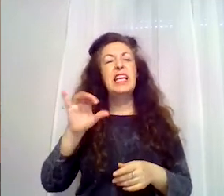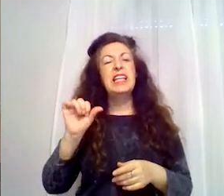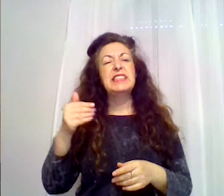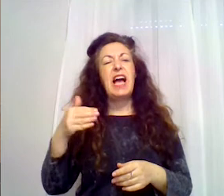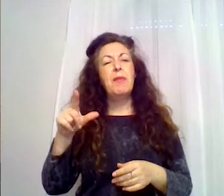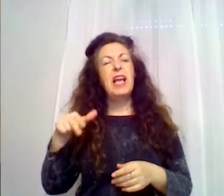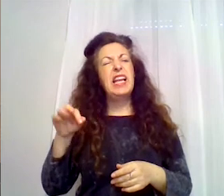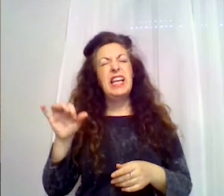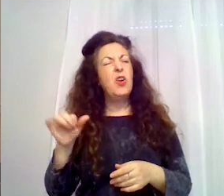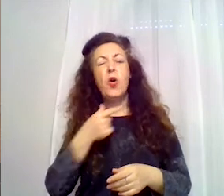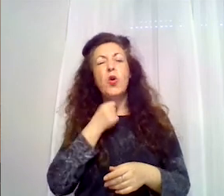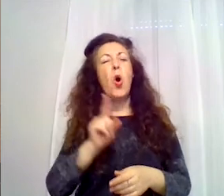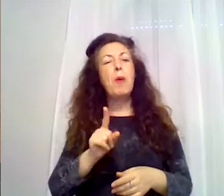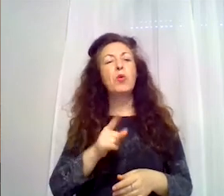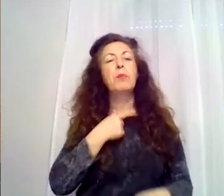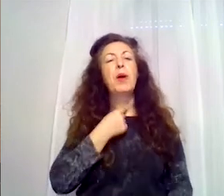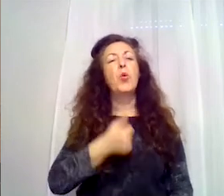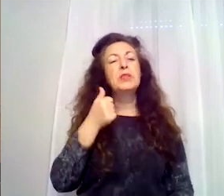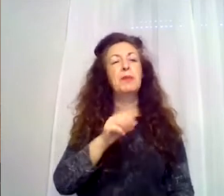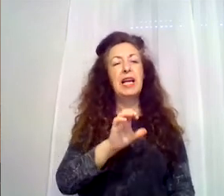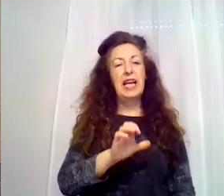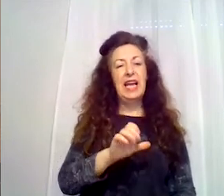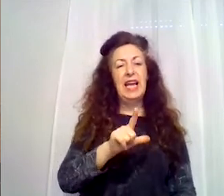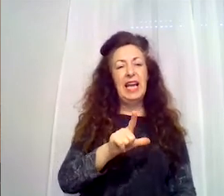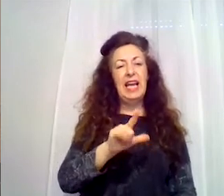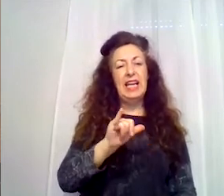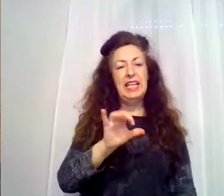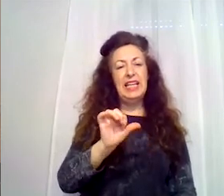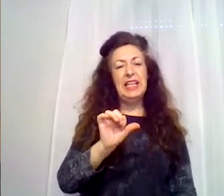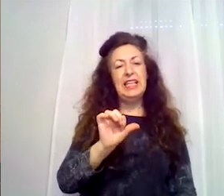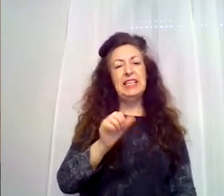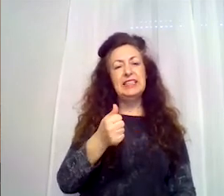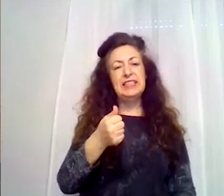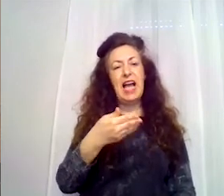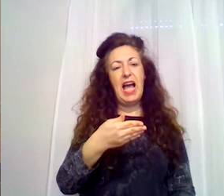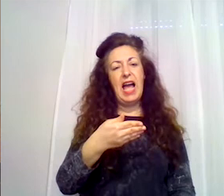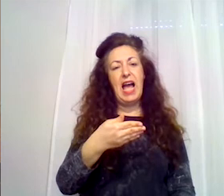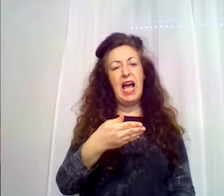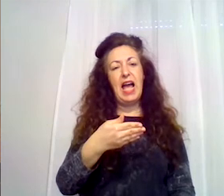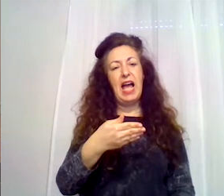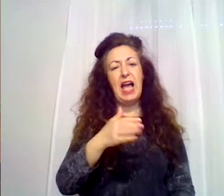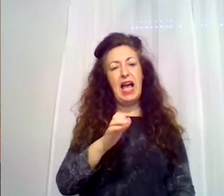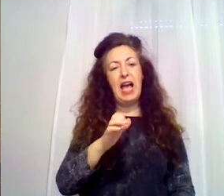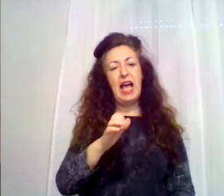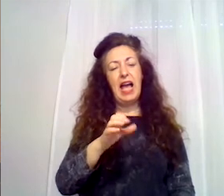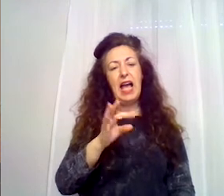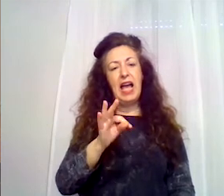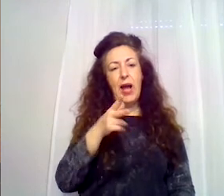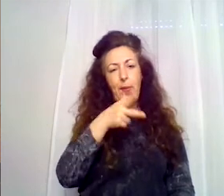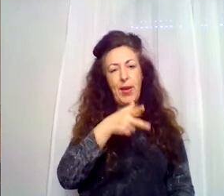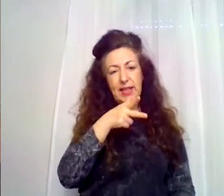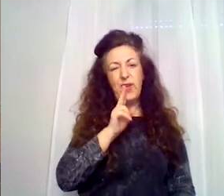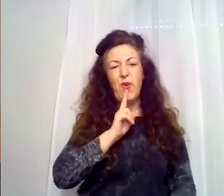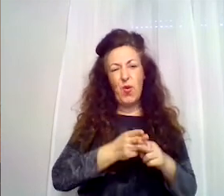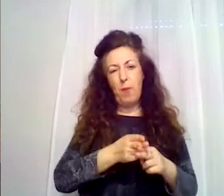catolicismo o el luteranismo, lo que se pone en tela de juicio es la existencia de Dios, o la existencia de un Dios. Hay la